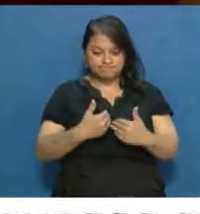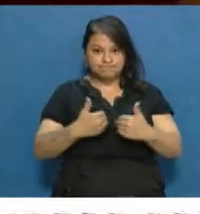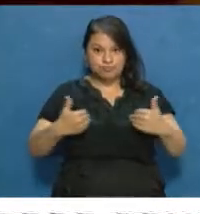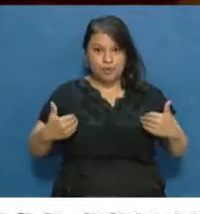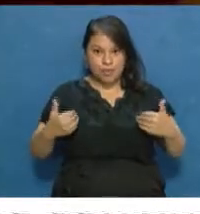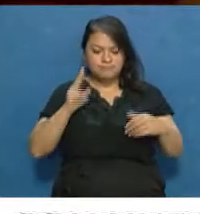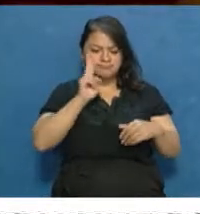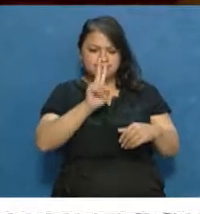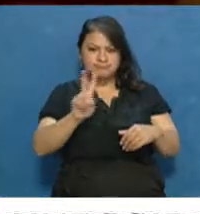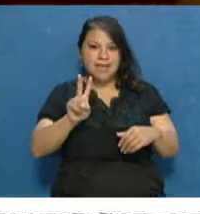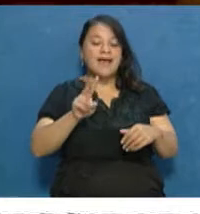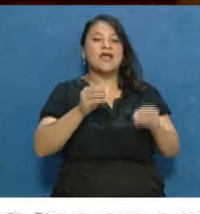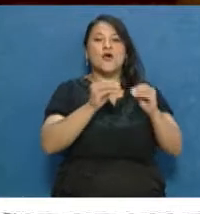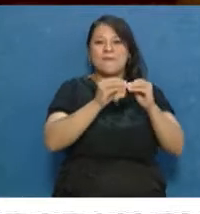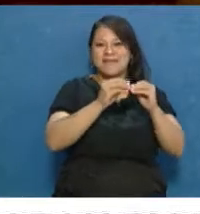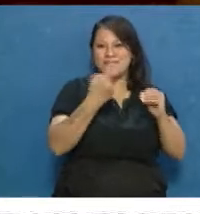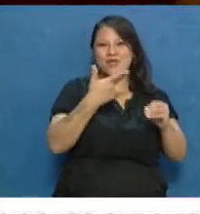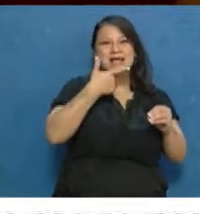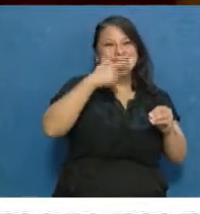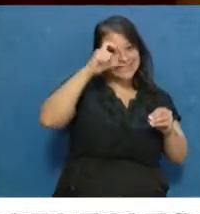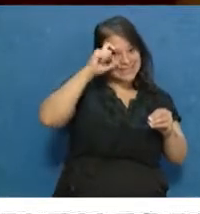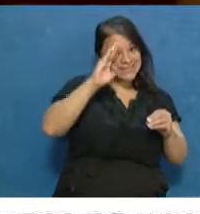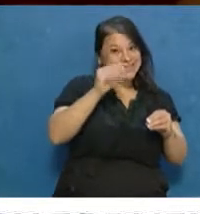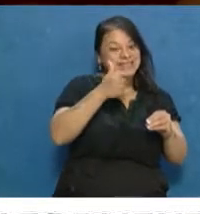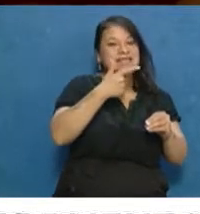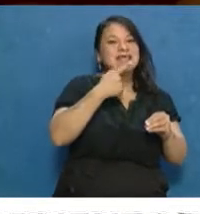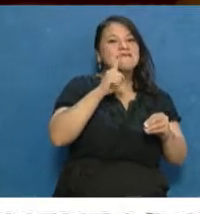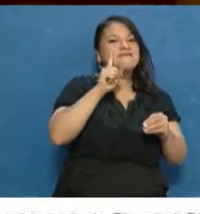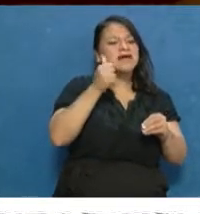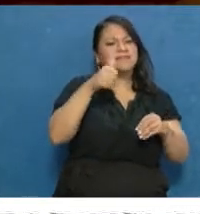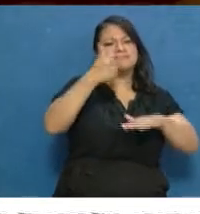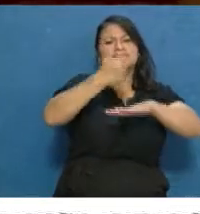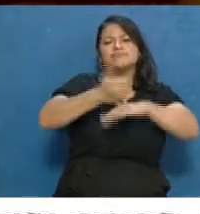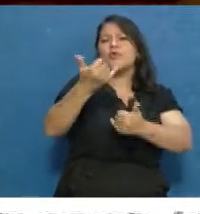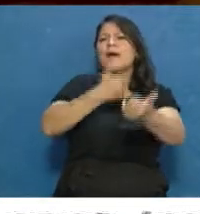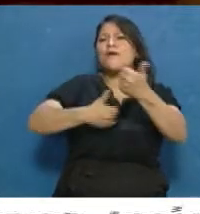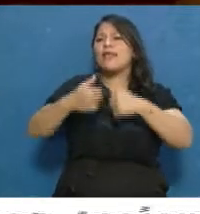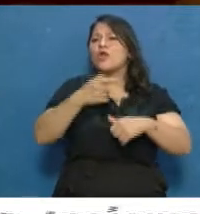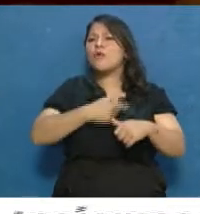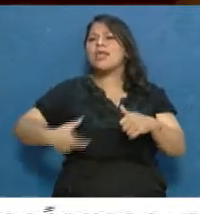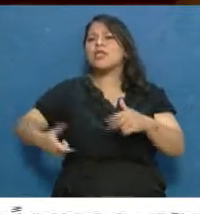Sebastián Goiburo. Nos va a contar qué fue lo que dijo el primer mandatario provincial. Seba.